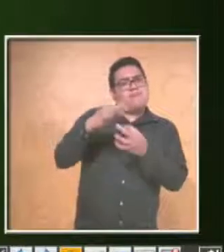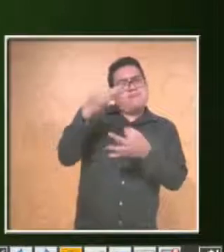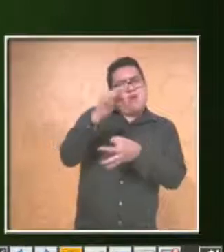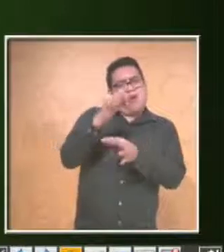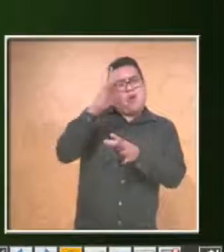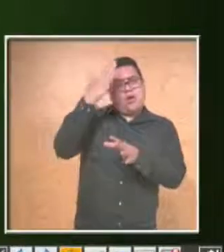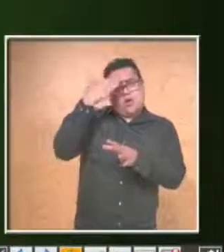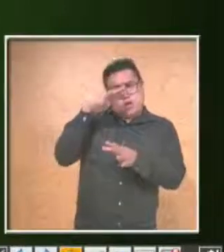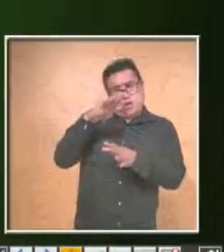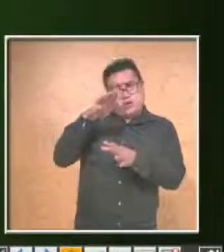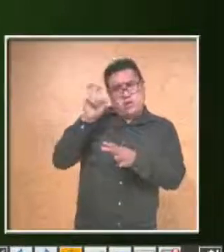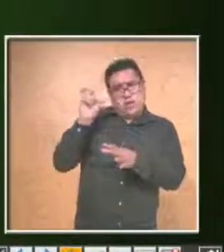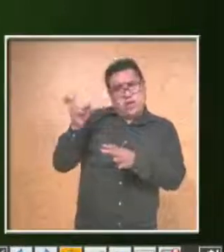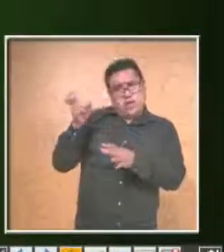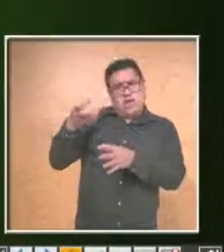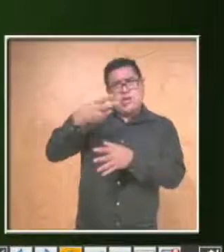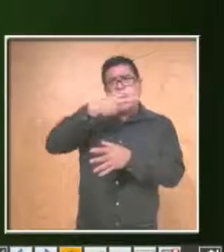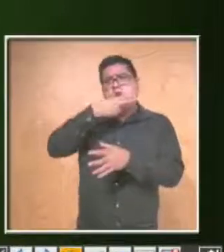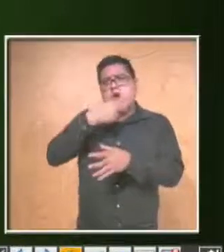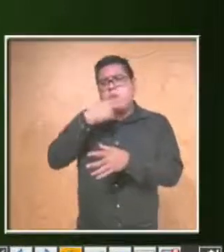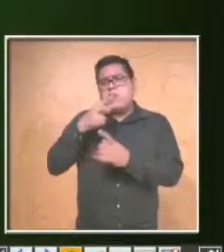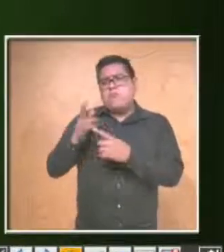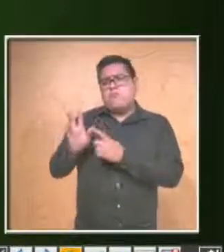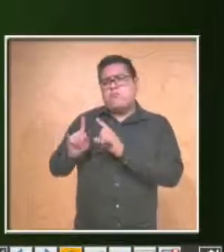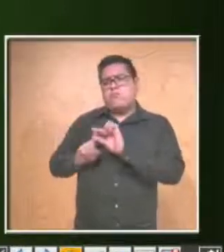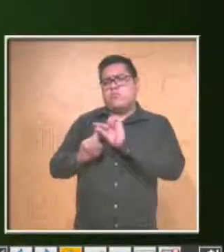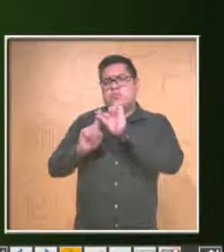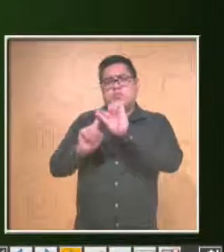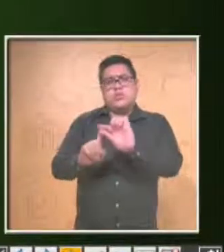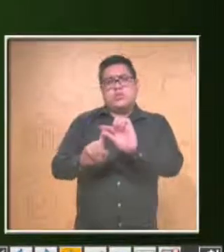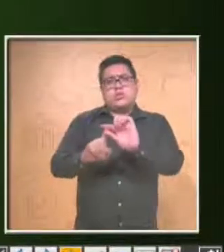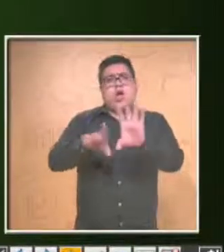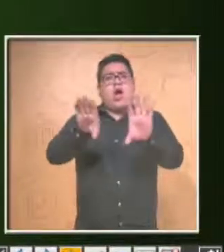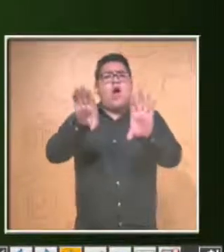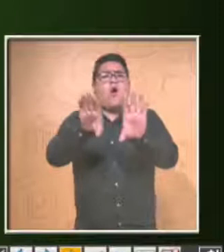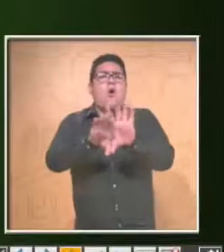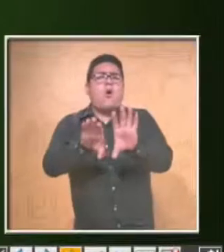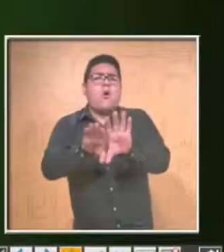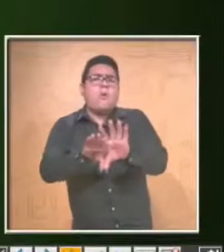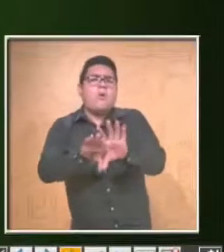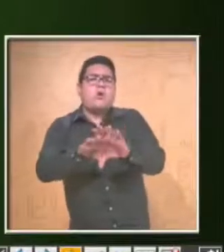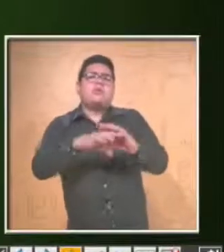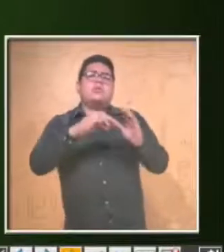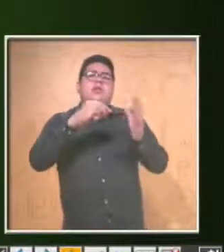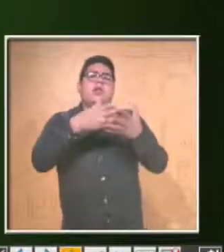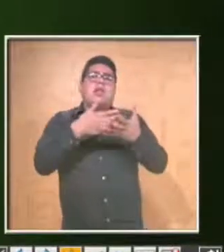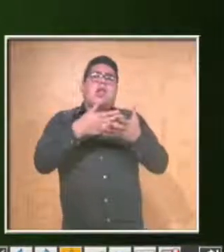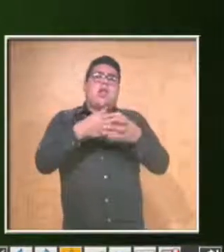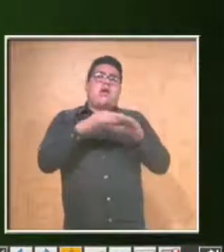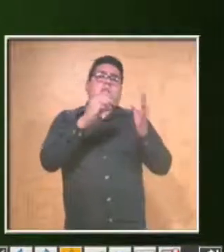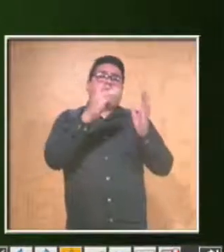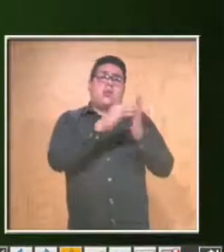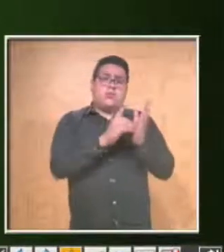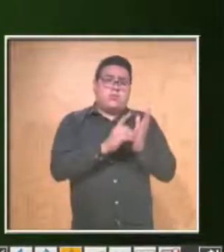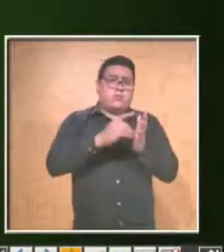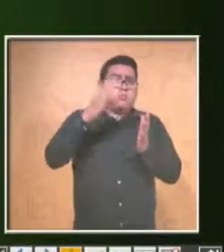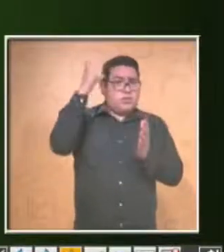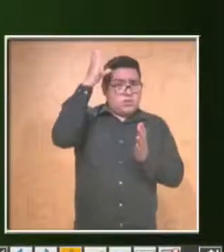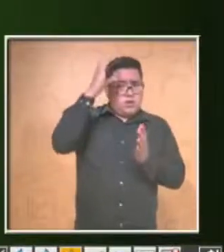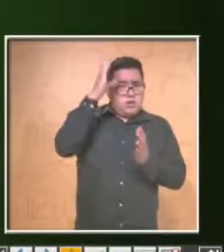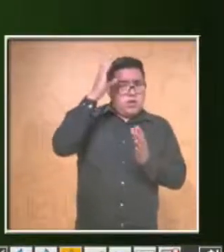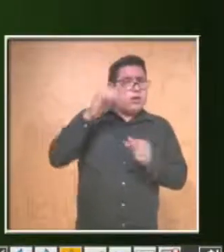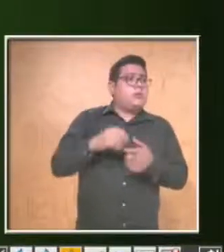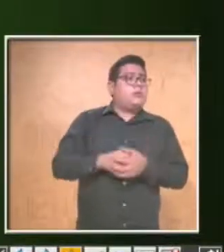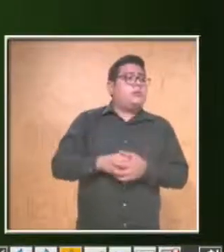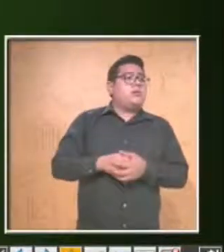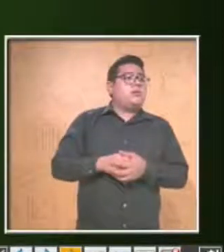donde este personaje nos da los principios del método científico. Y el hombre que decíamos hace un